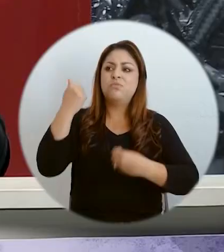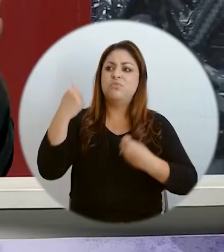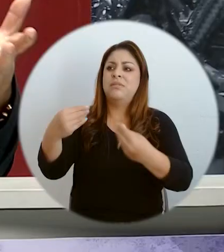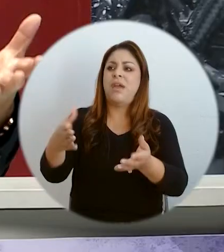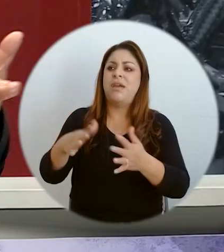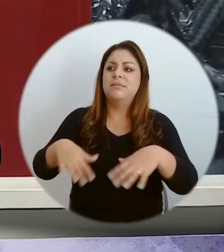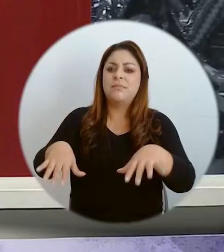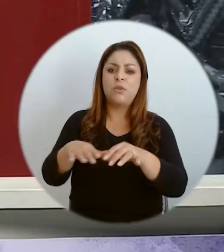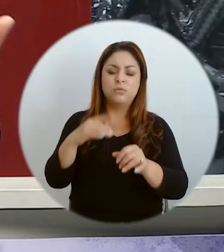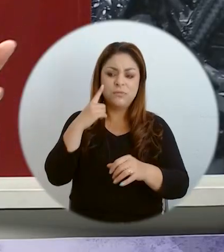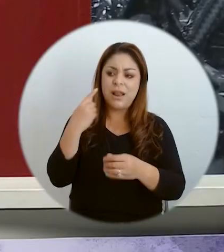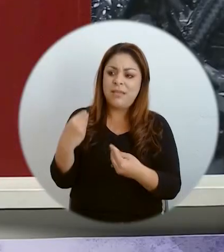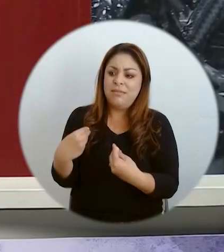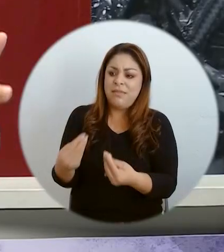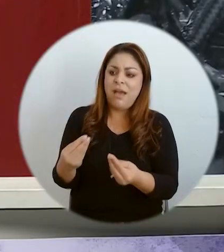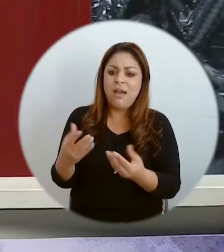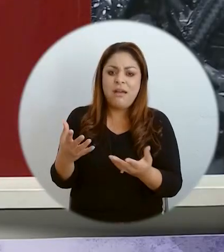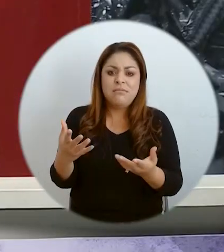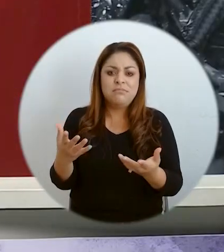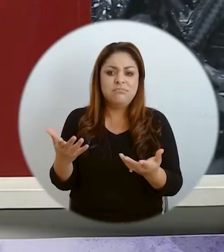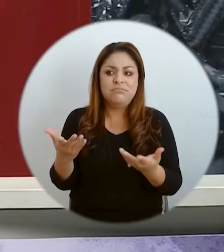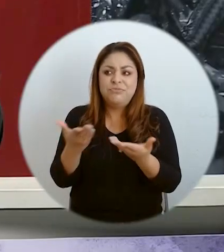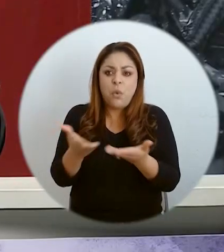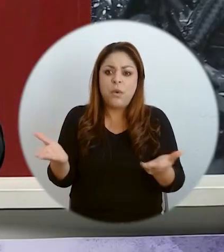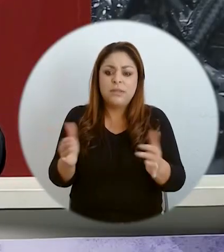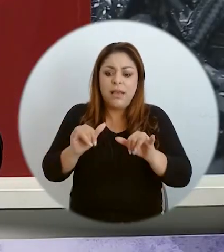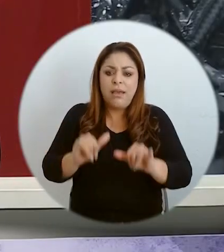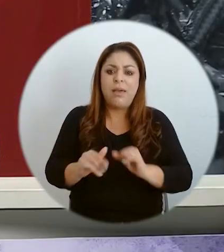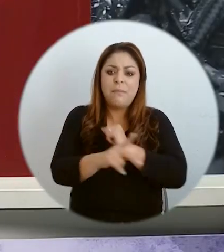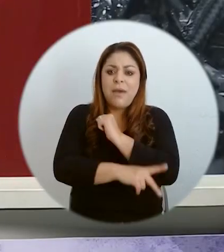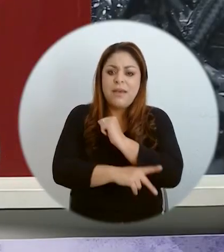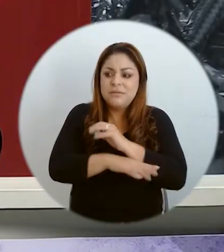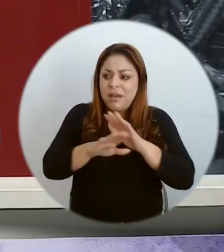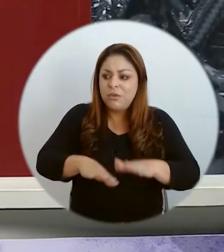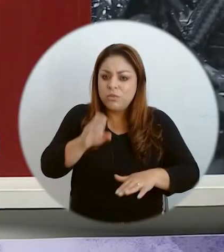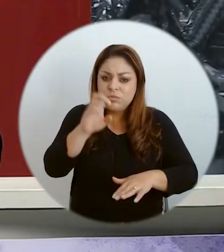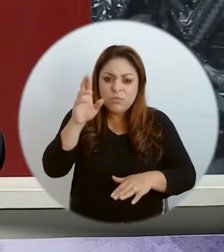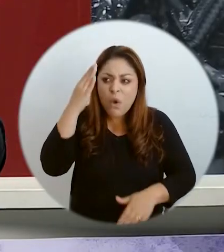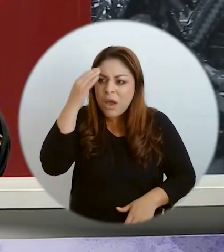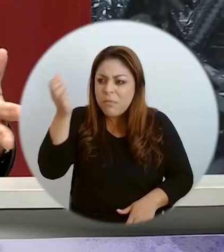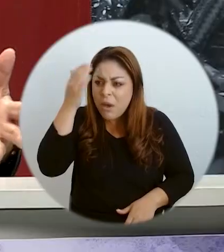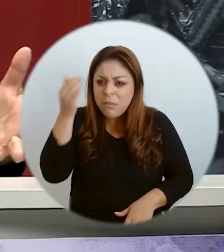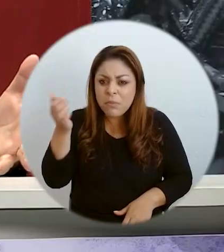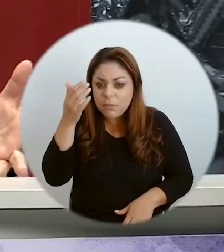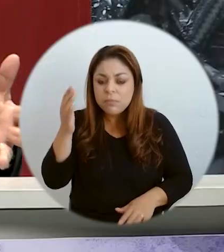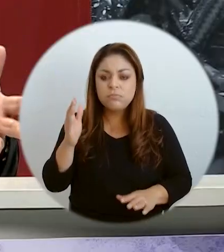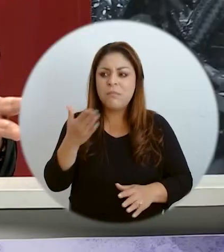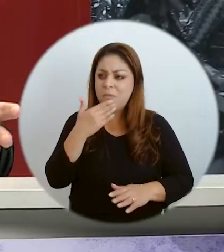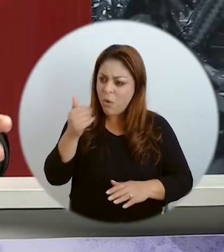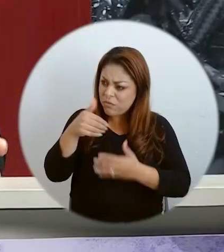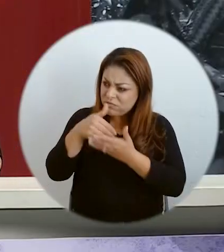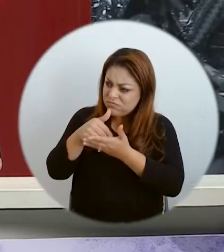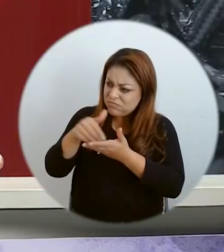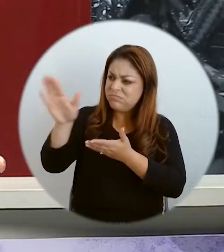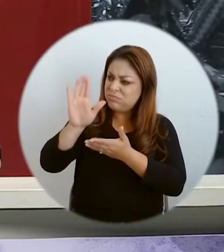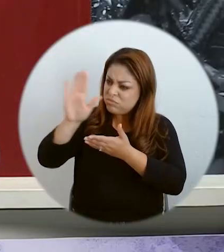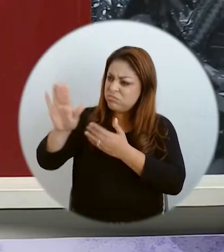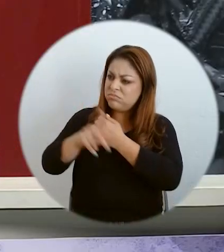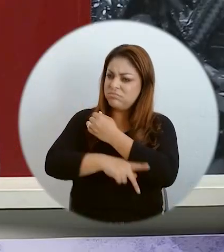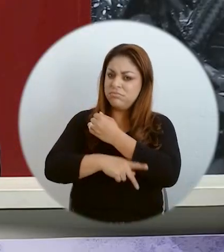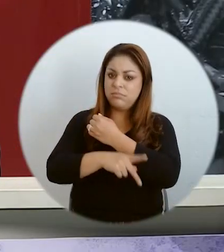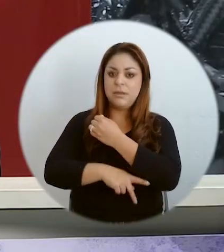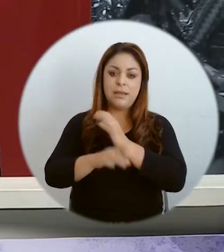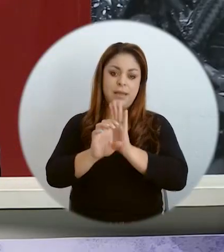los espacios para que puedan estar en países como los nuestros cuando podrían